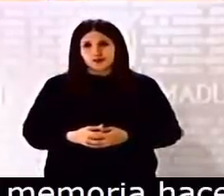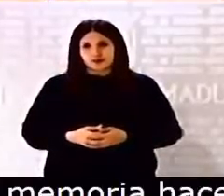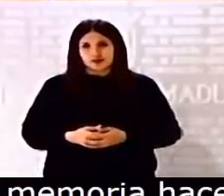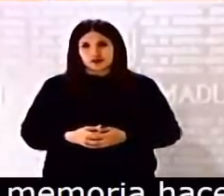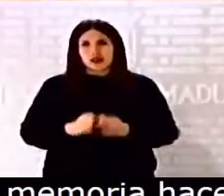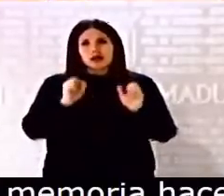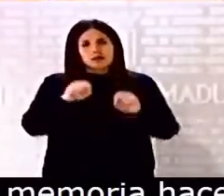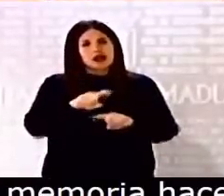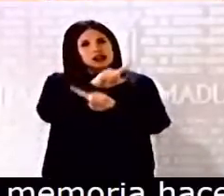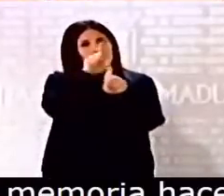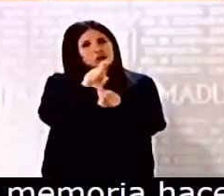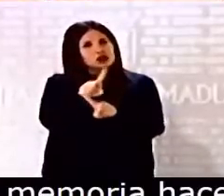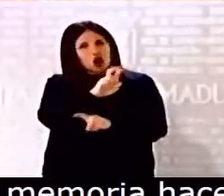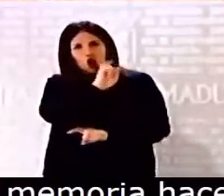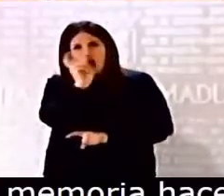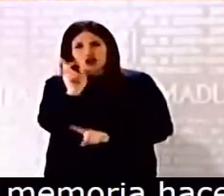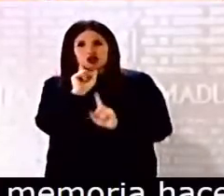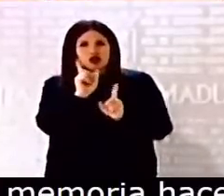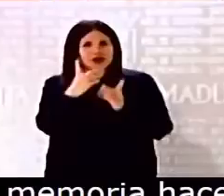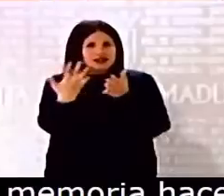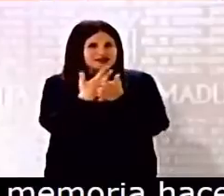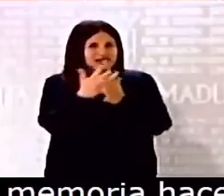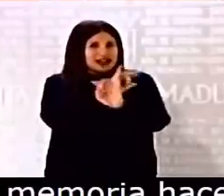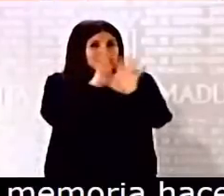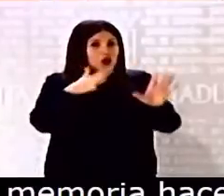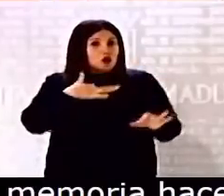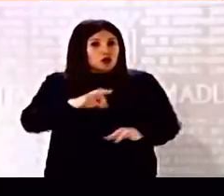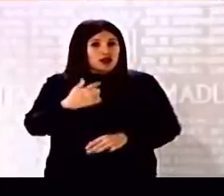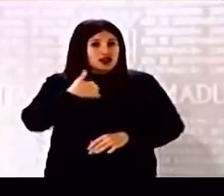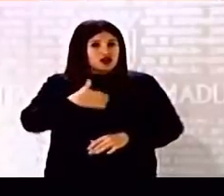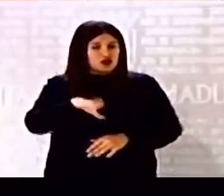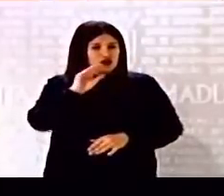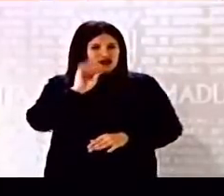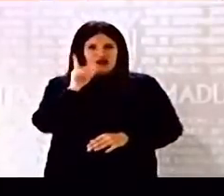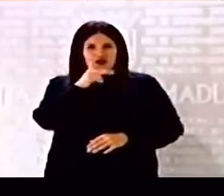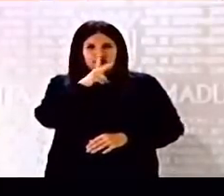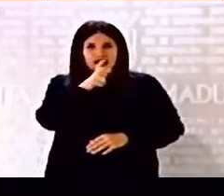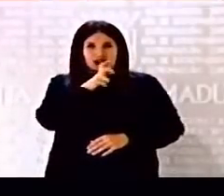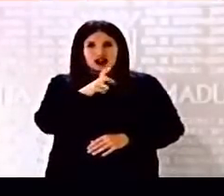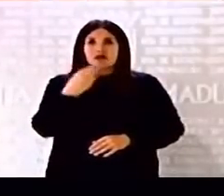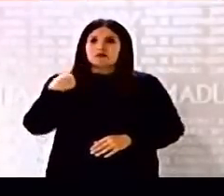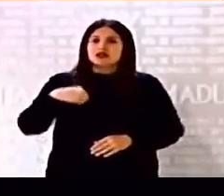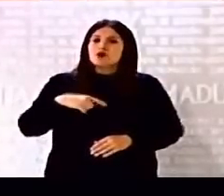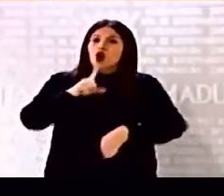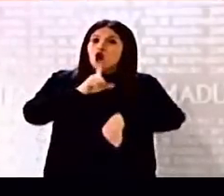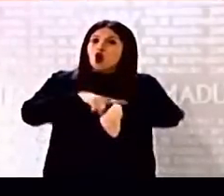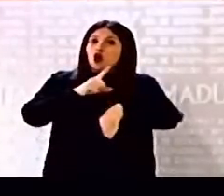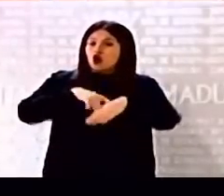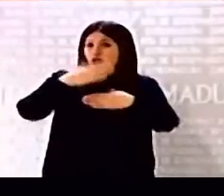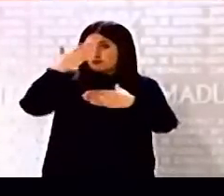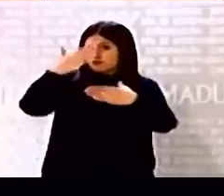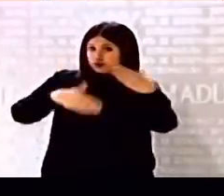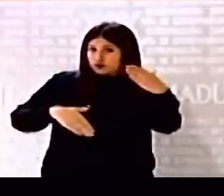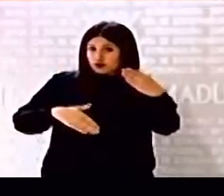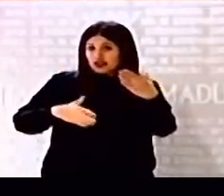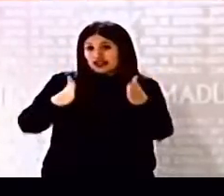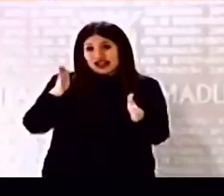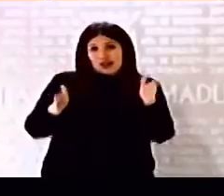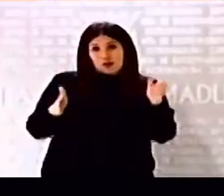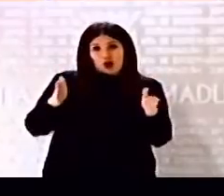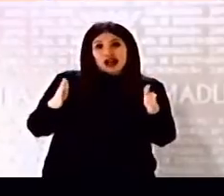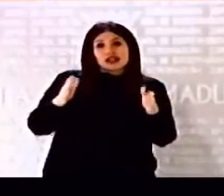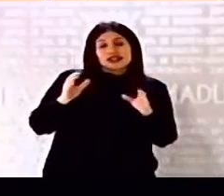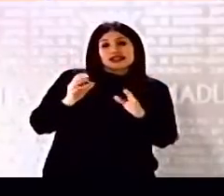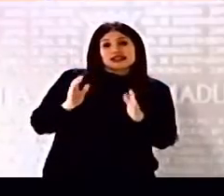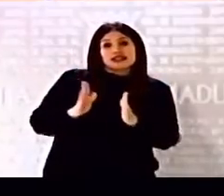Bien, y la otra cuestión simplemente es una aclaración, porque no sé si yo lo he entendido bien. Lo del toque de queda en los periodos de cierre perimetral de San José y Semana